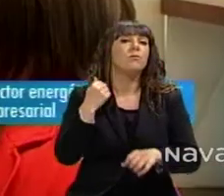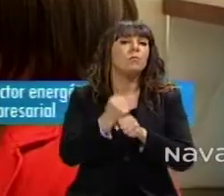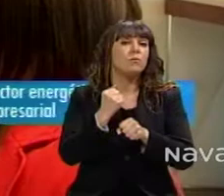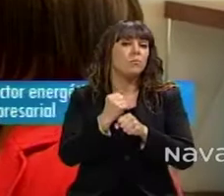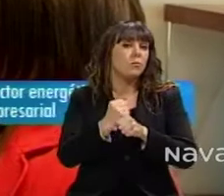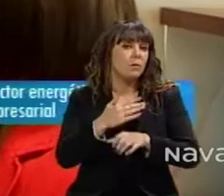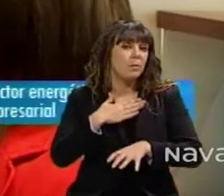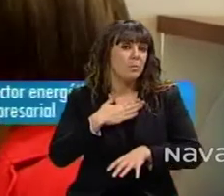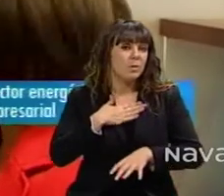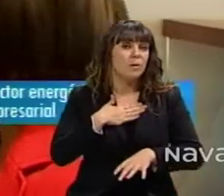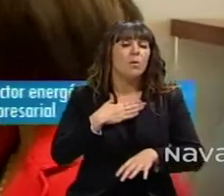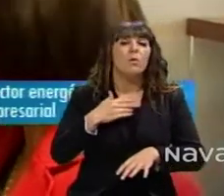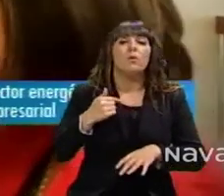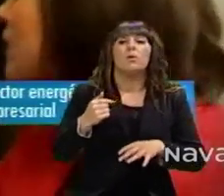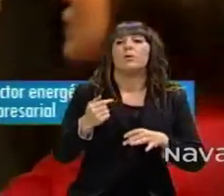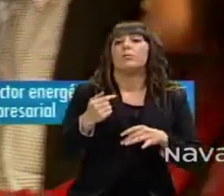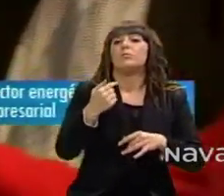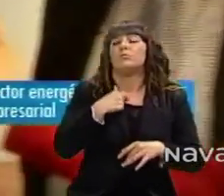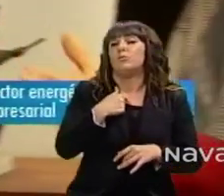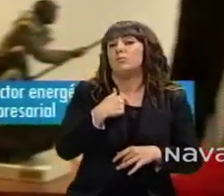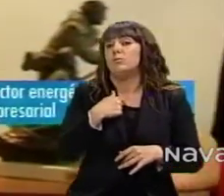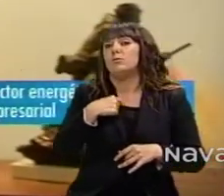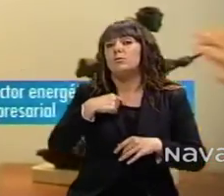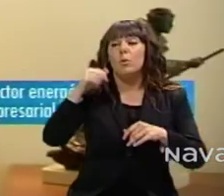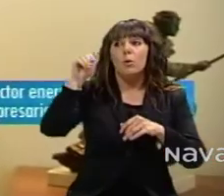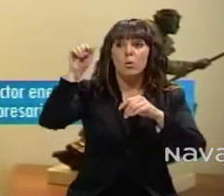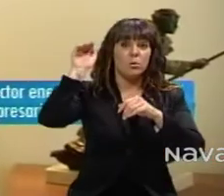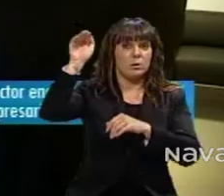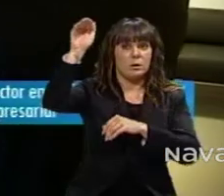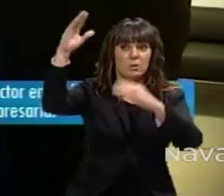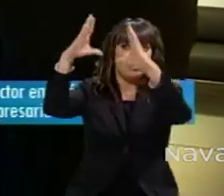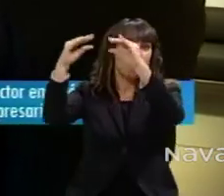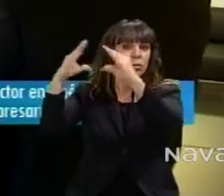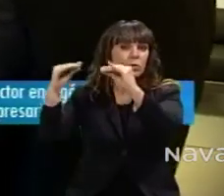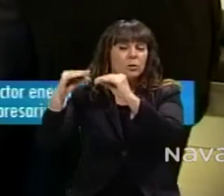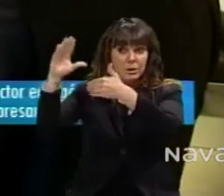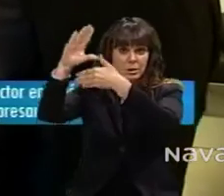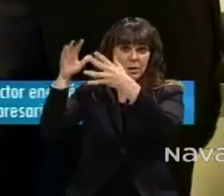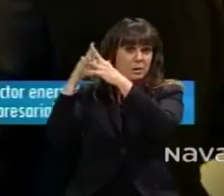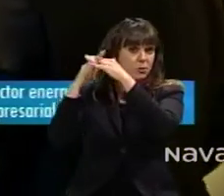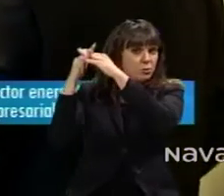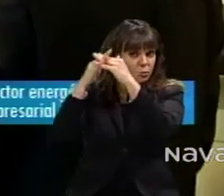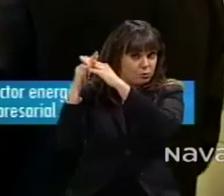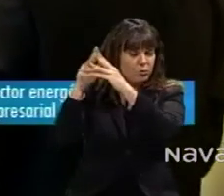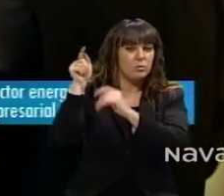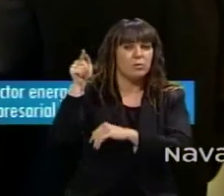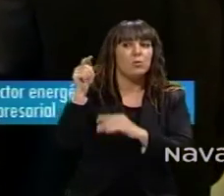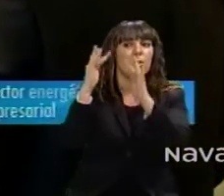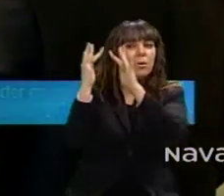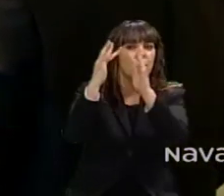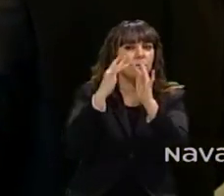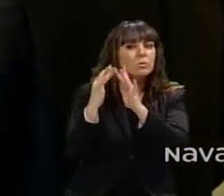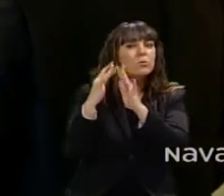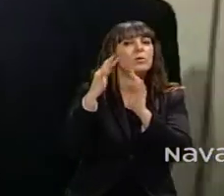relaciones con universidades, bastantes universidades en los Estados Unidos, a men de personas